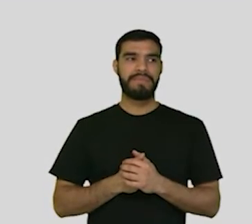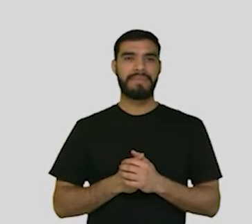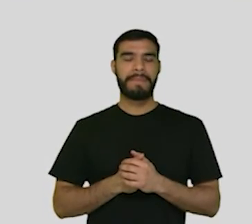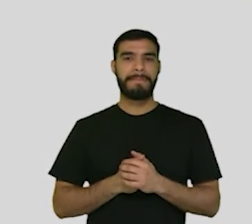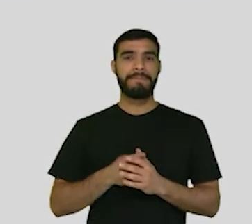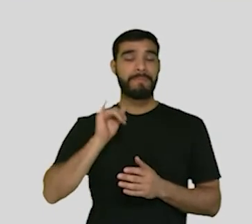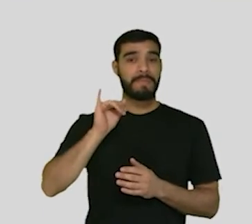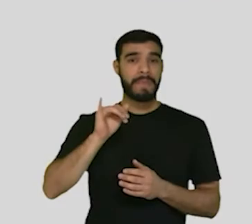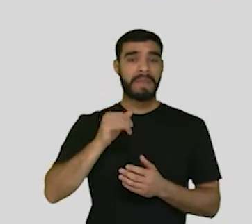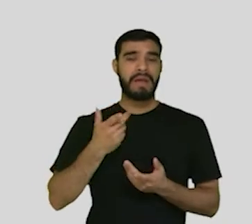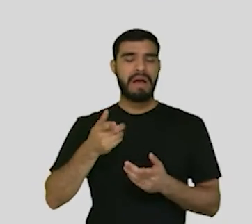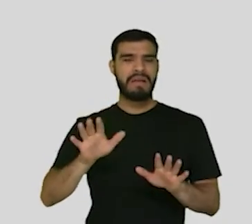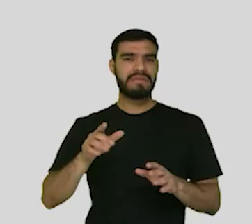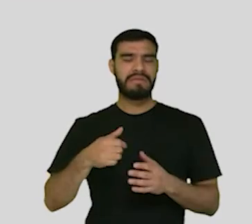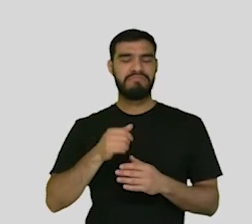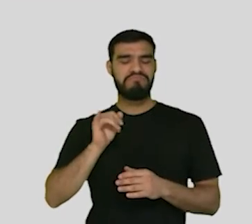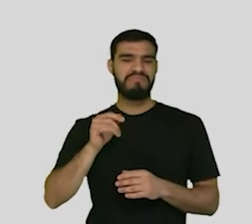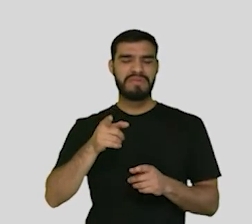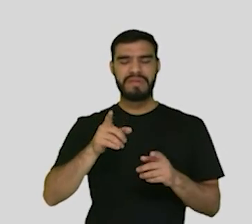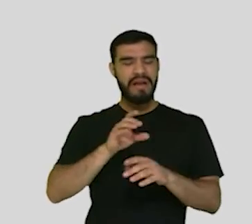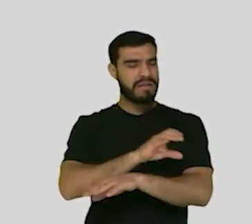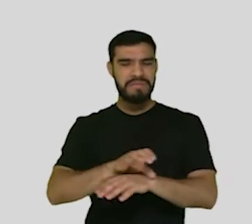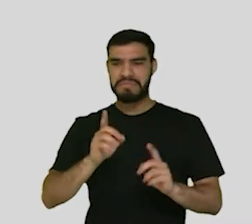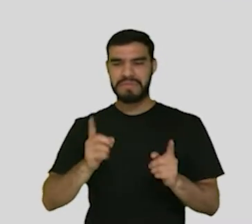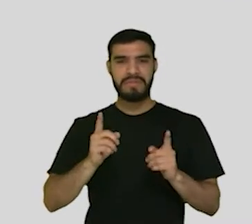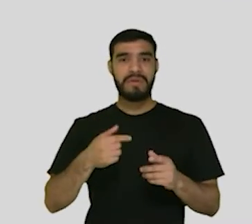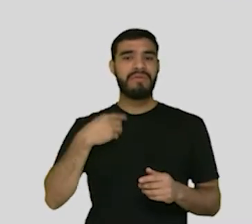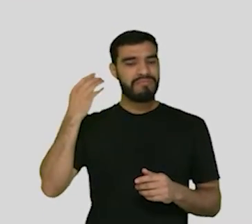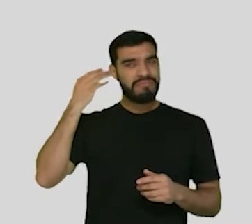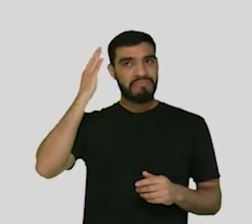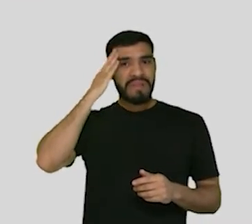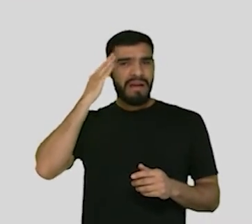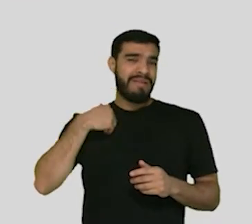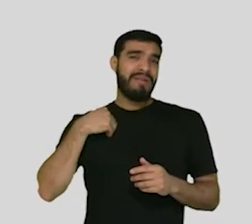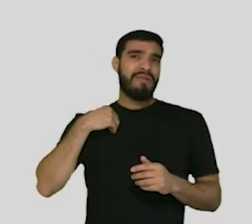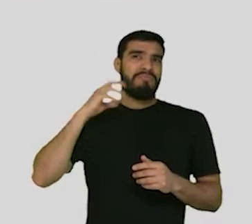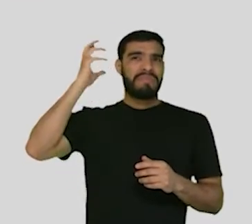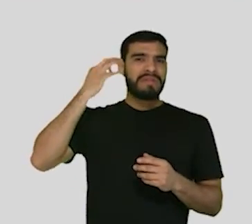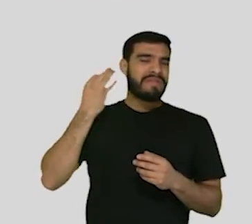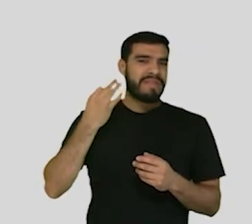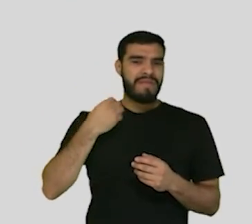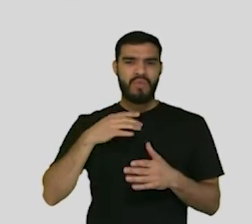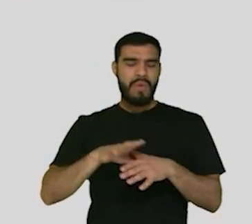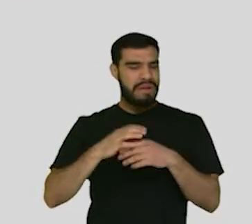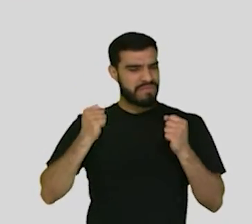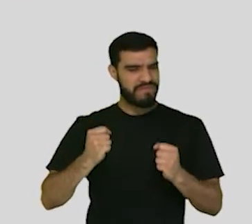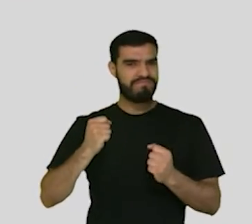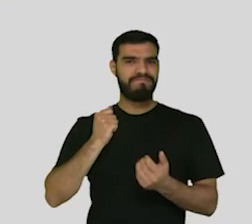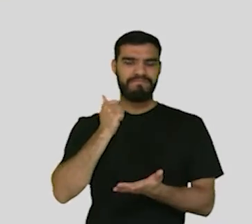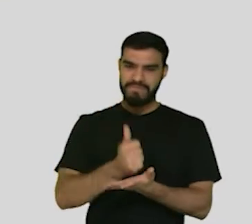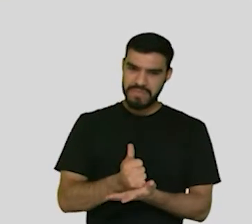sí, eso es tremendo. Así es. Y creo que eso tenemos que hacer. Añate jape ya evana jera de erupe. Peba